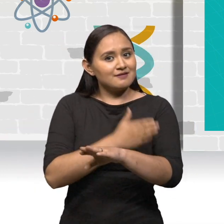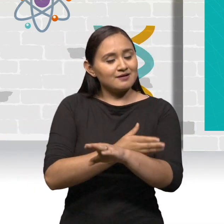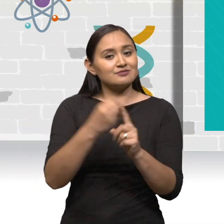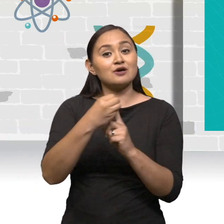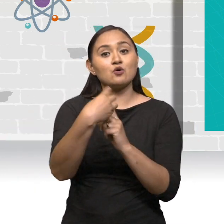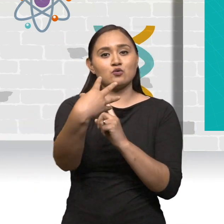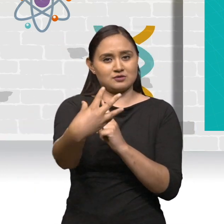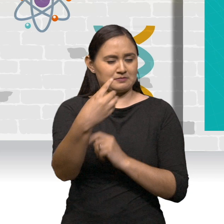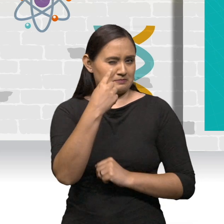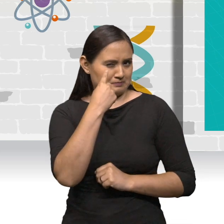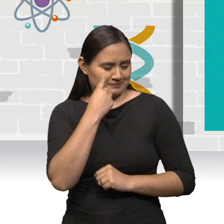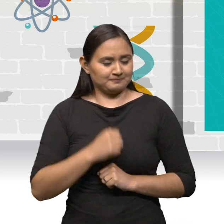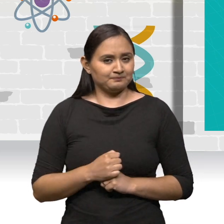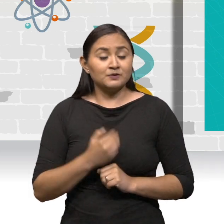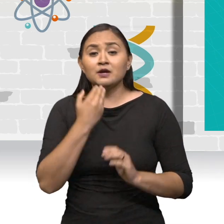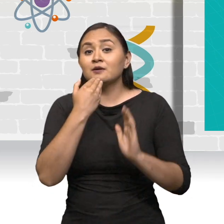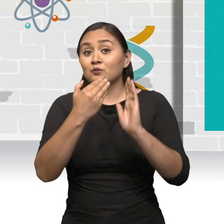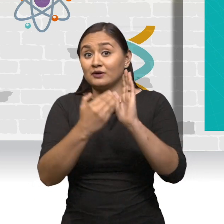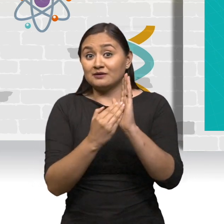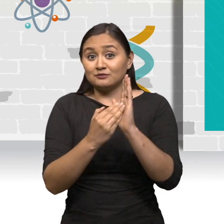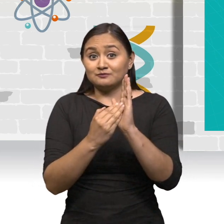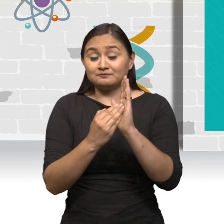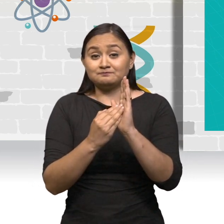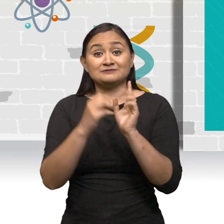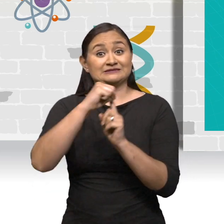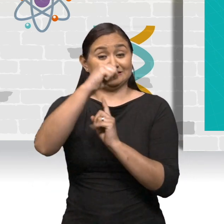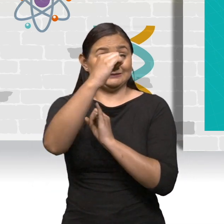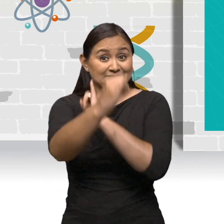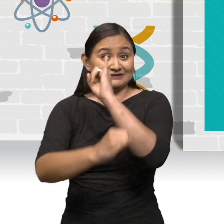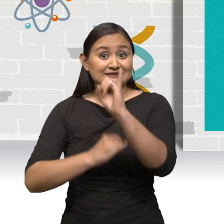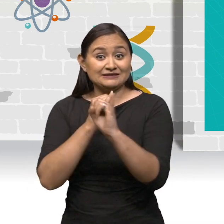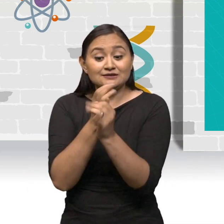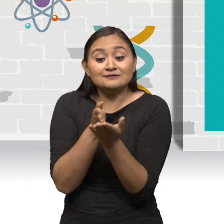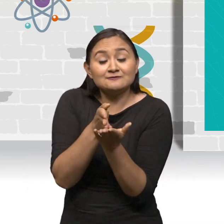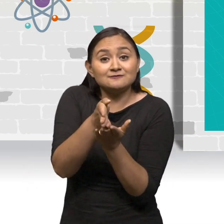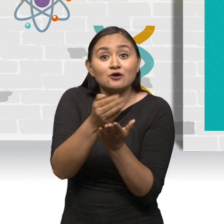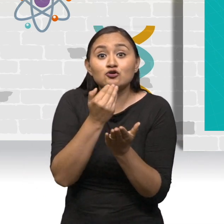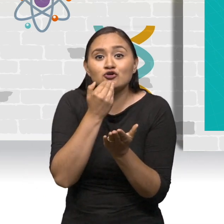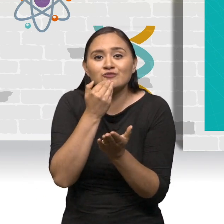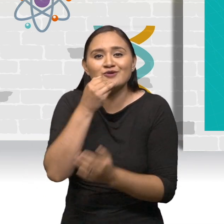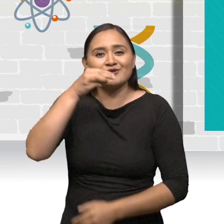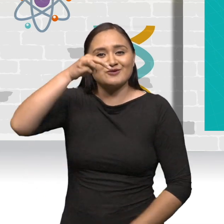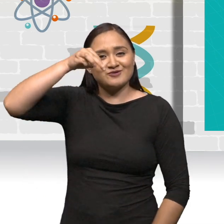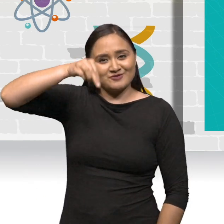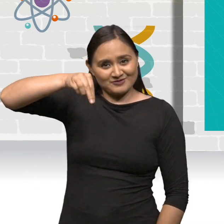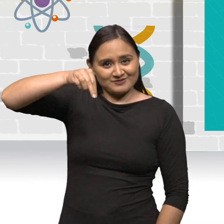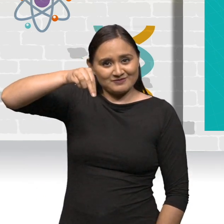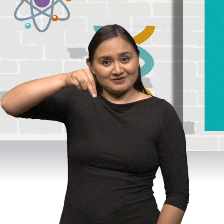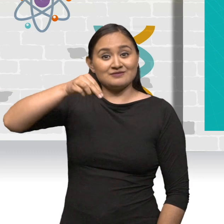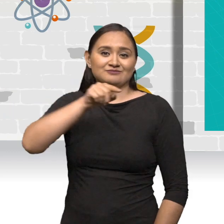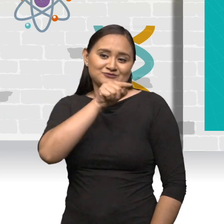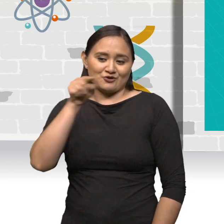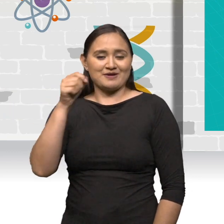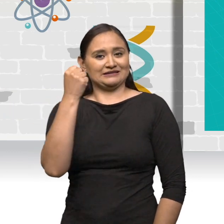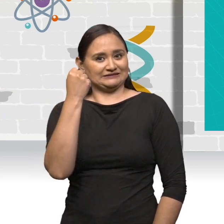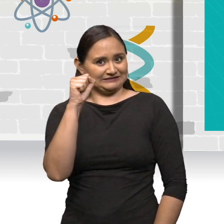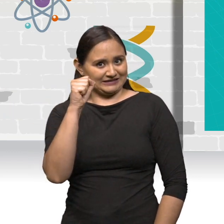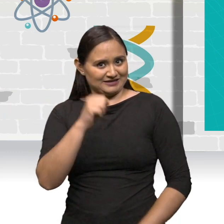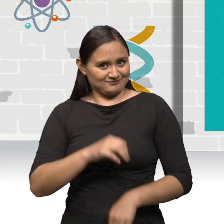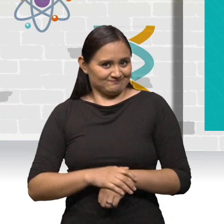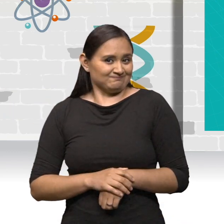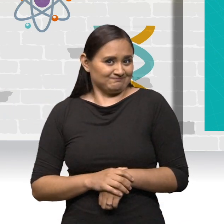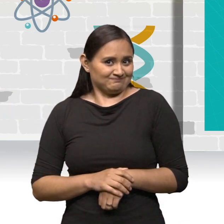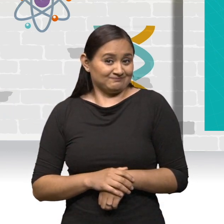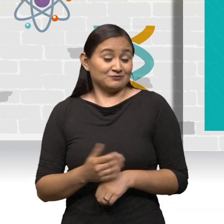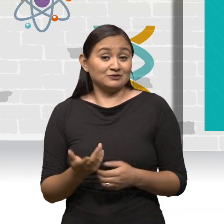es recomendable revisar las unidades. Por ejemplo, sabemos que en el sistema internacional el desplazamiento se mide en metros y el tiempo